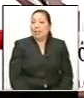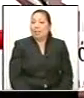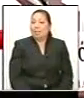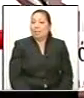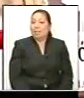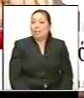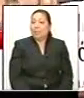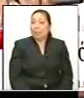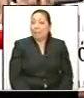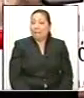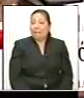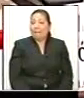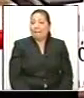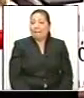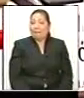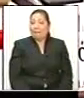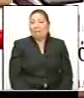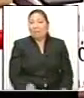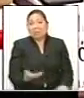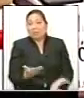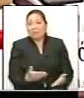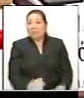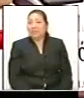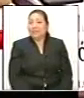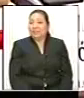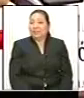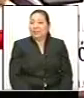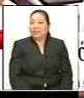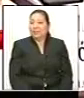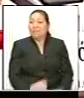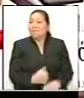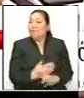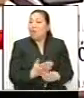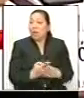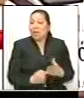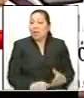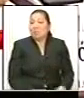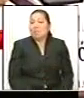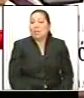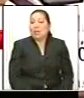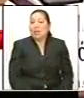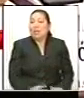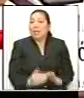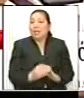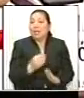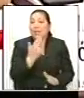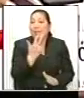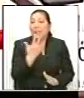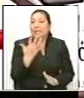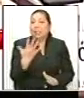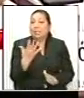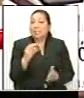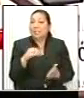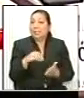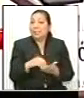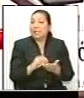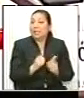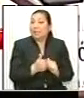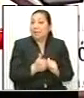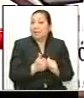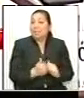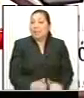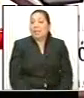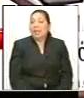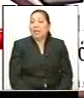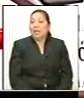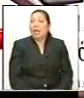Y una cosa final, presidenta, de repente, ya por una cuestión solo de metodología, el artículo 35 que se está proponiendo modificar se refiere